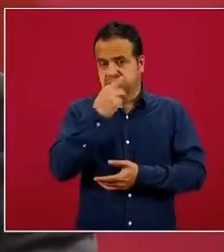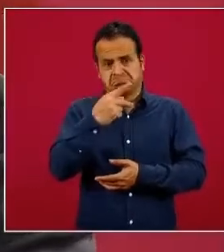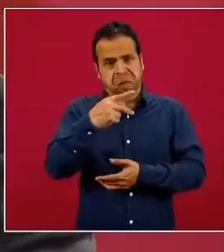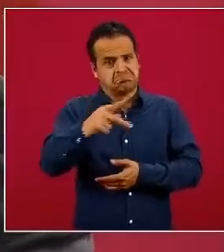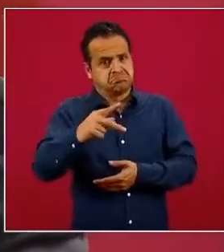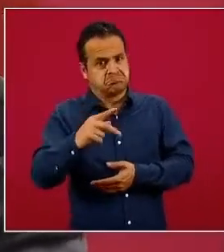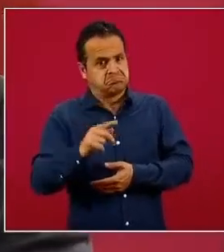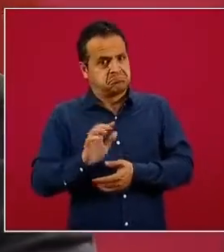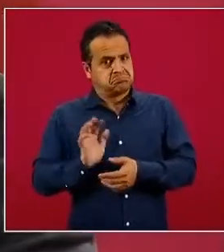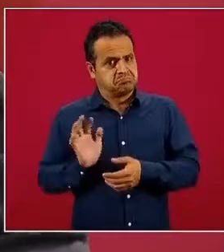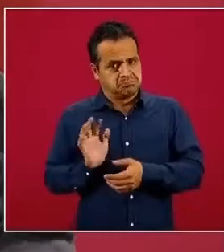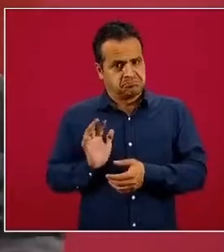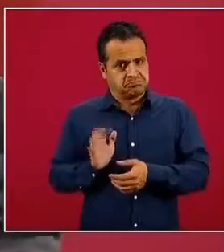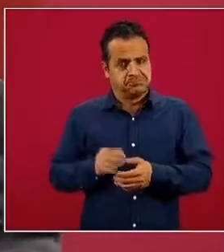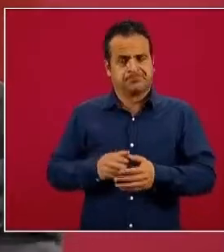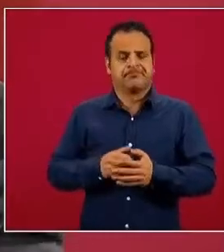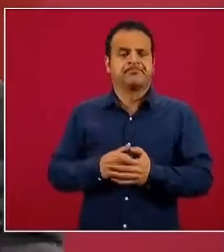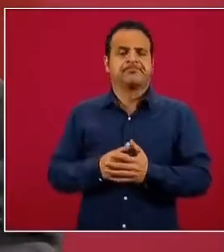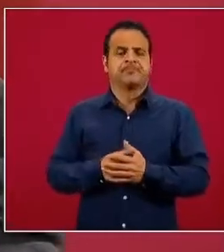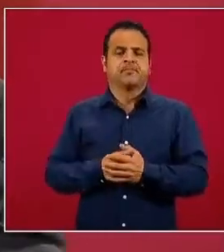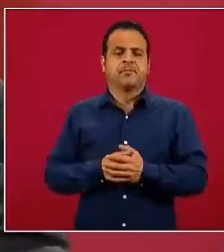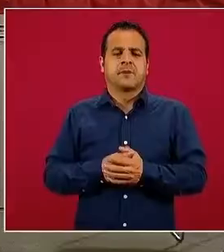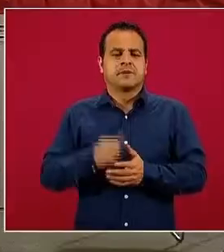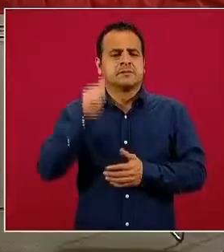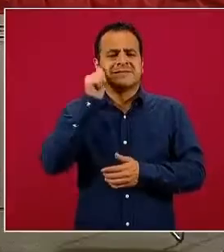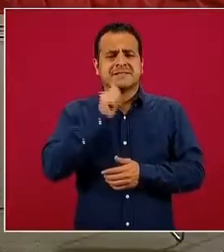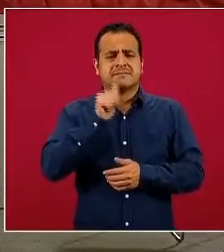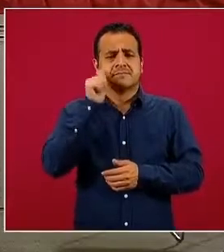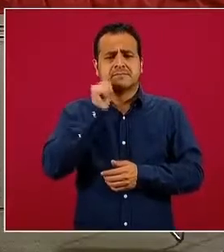desconfinamiento, guiadas siempre por